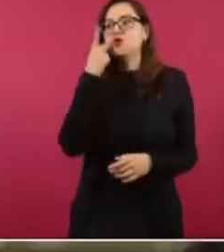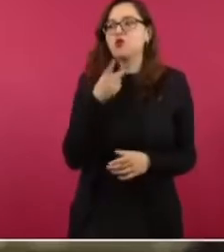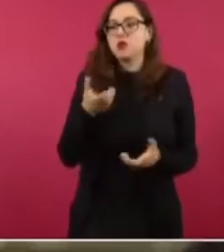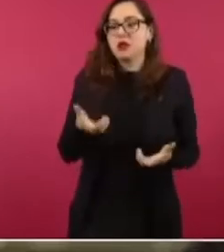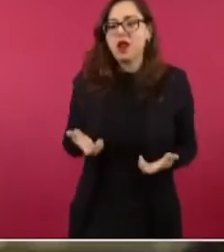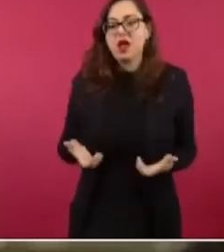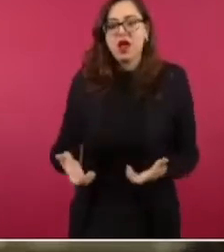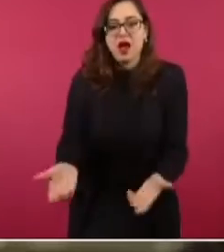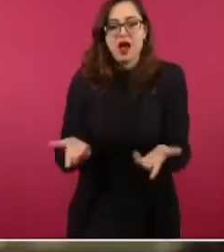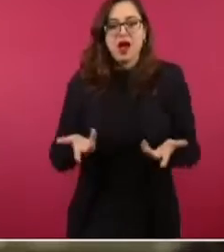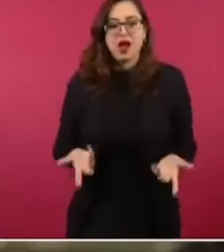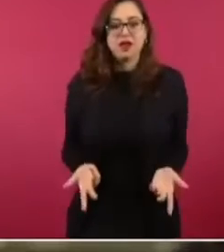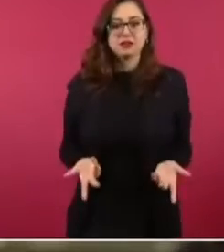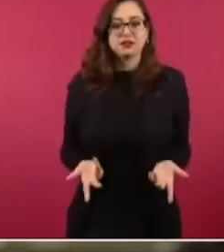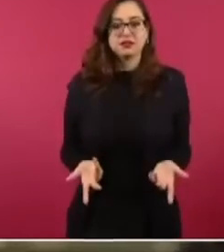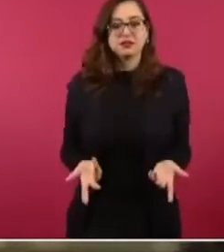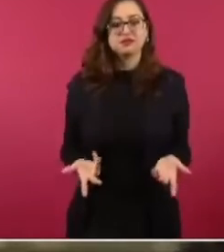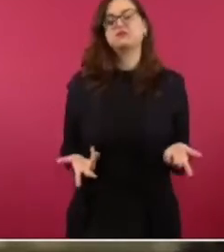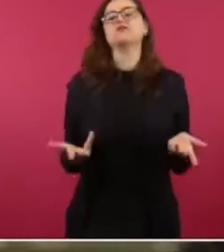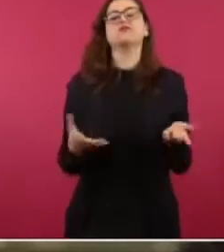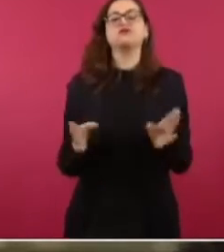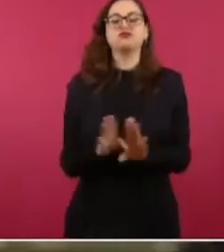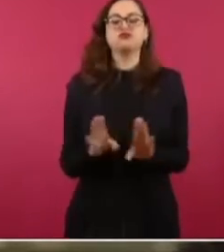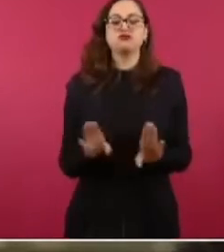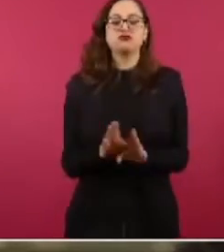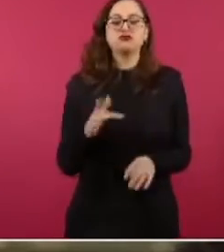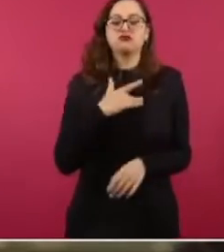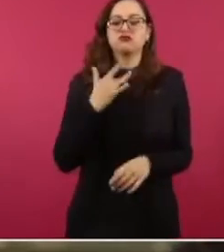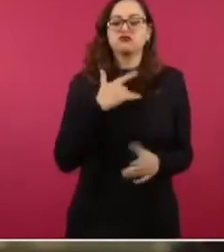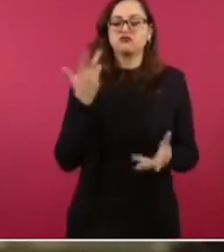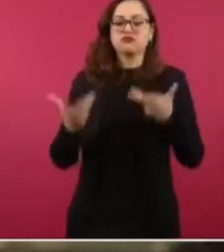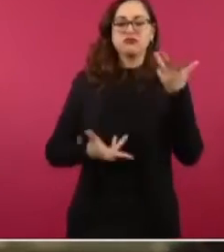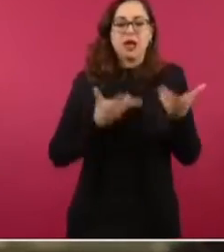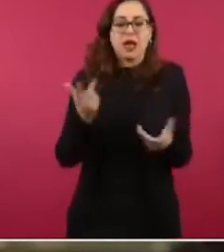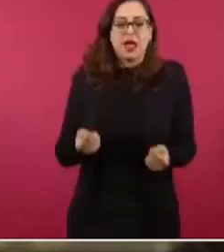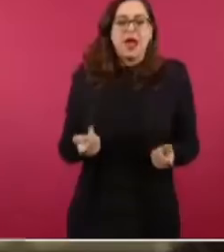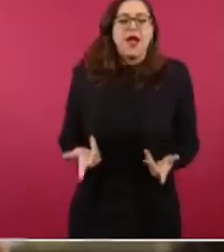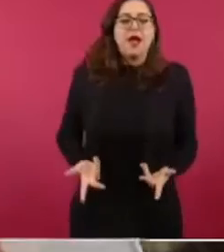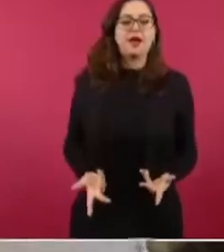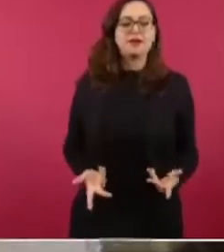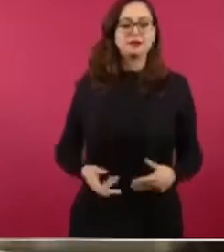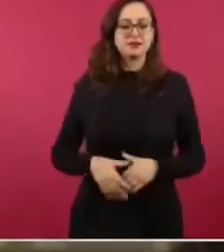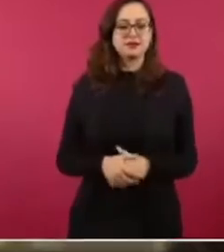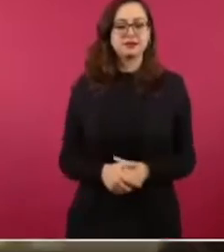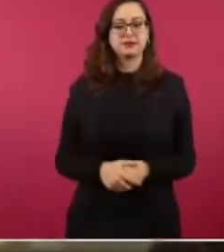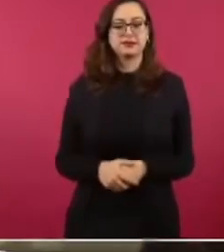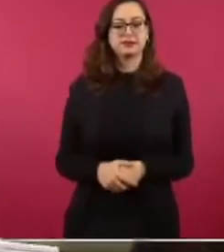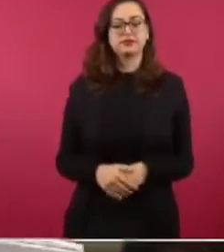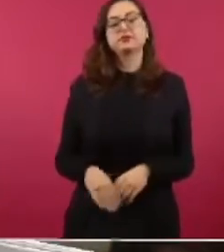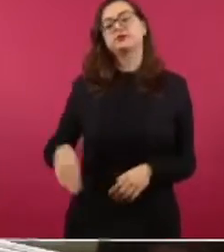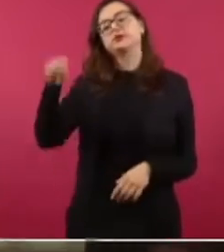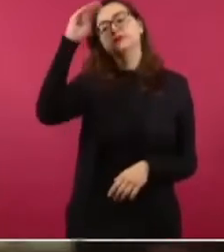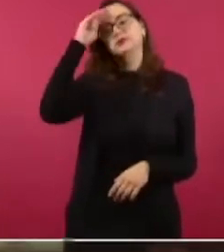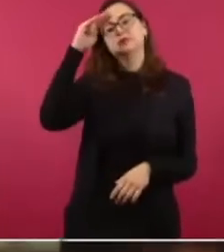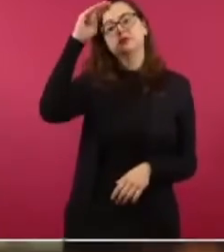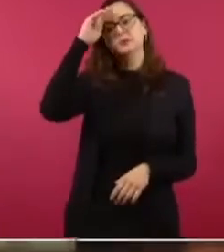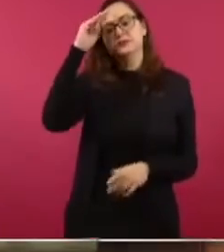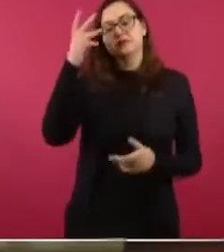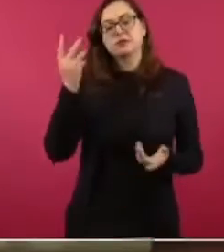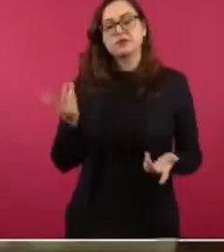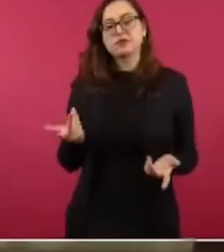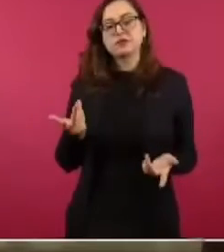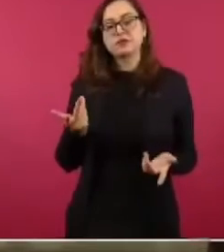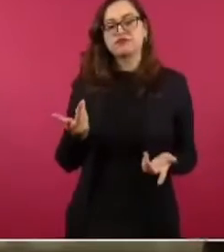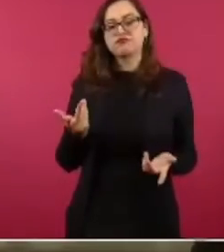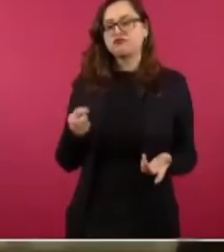porque al final de cuentas, pues ellos, ¿qué van a hacer? ¿No? O sea, van a estar aquí. La gente va a pensar que pues ellos